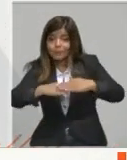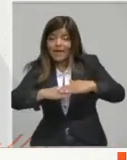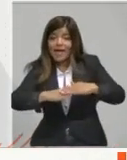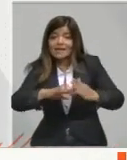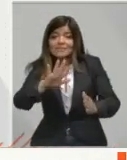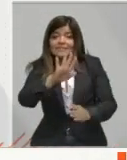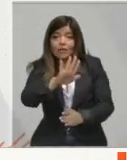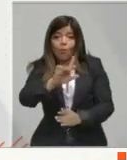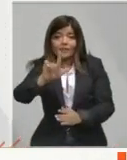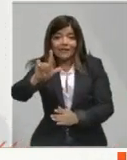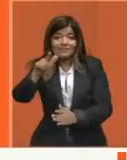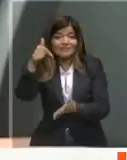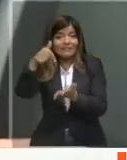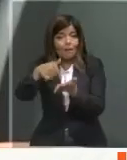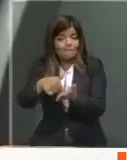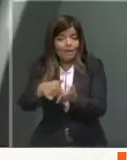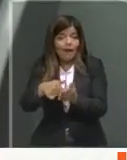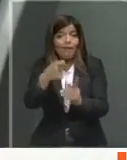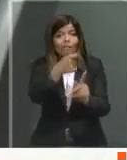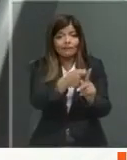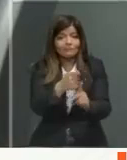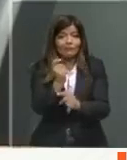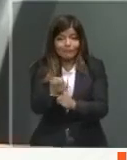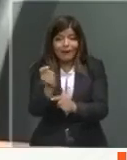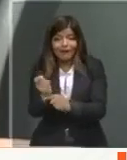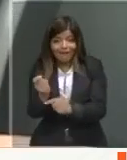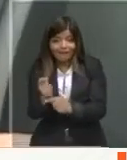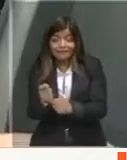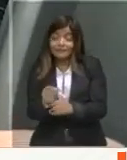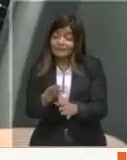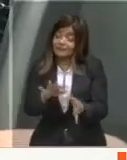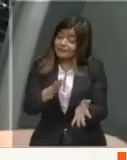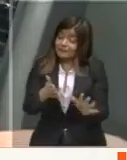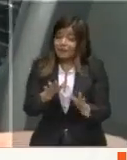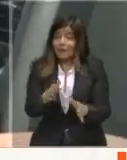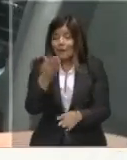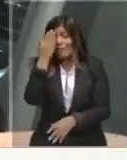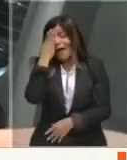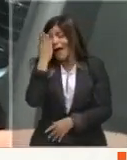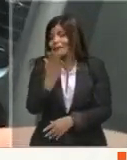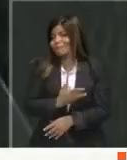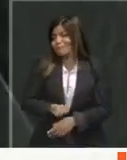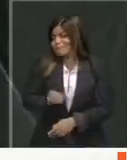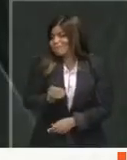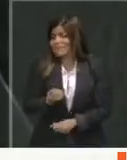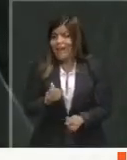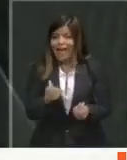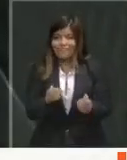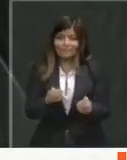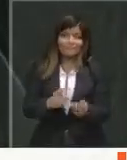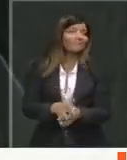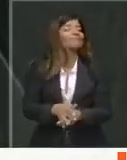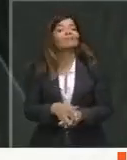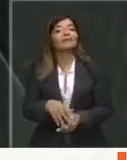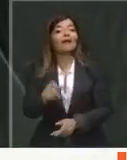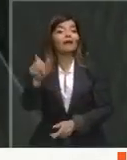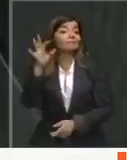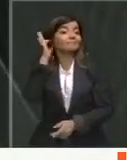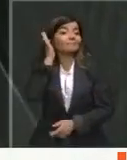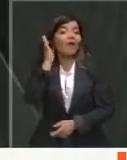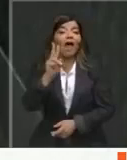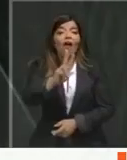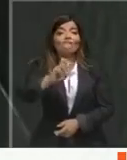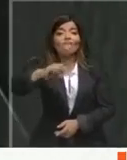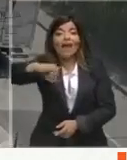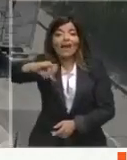57 mil pesos. Más o menos nomás. Mano para el bolsillo. La señora Vania tiene